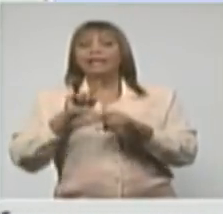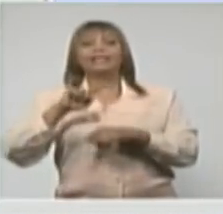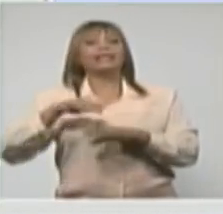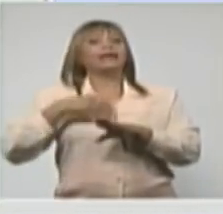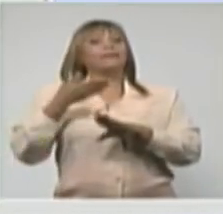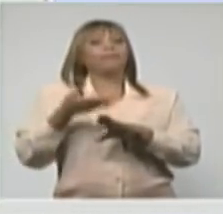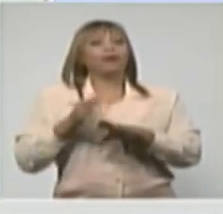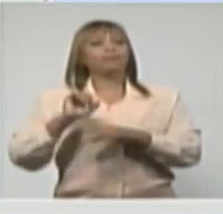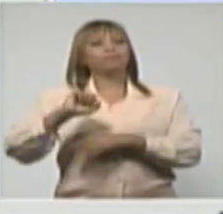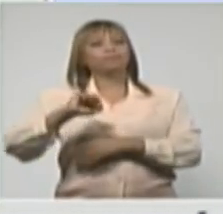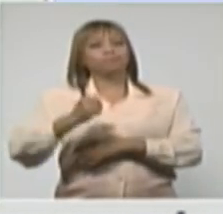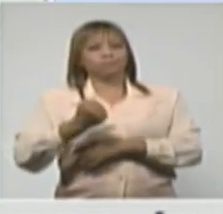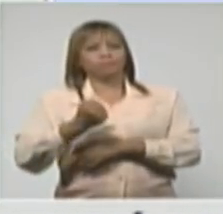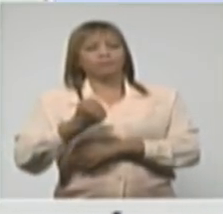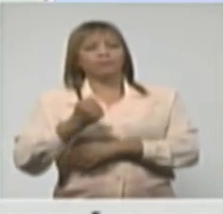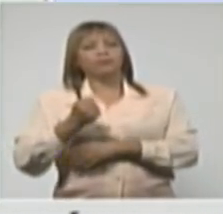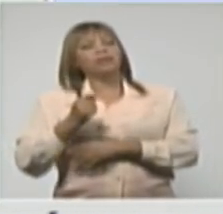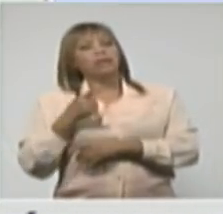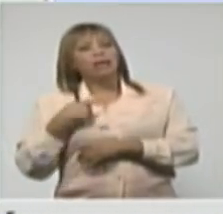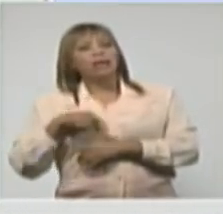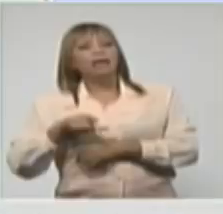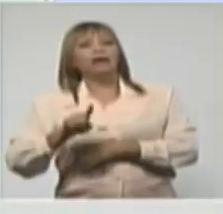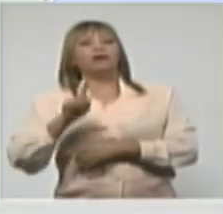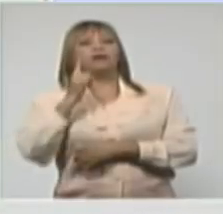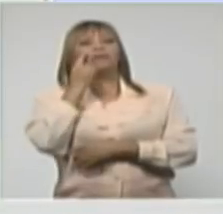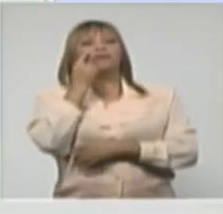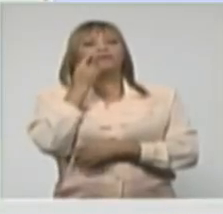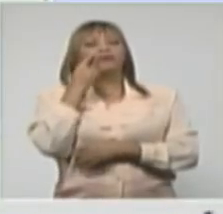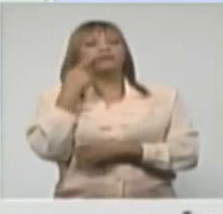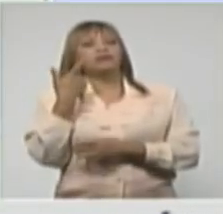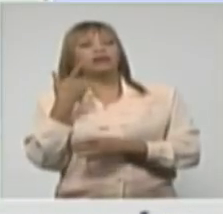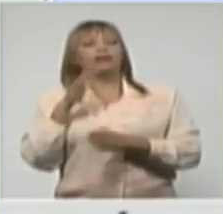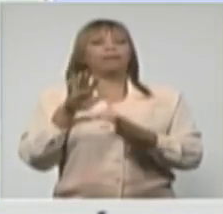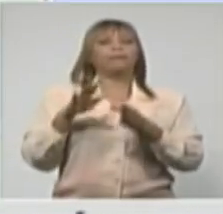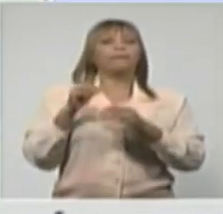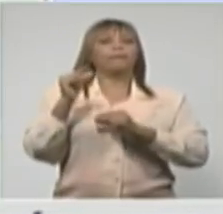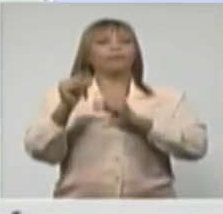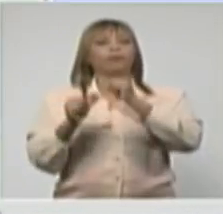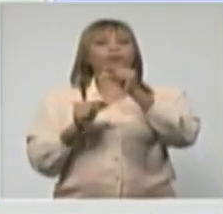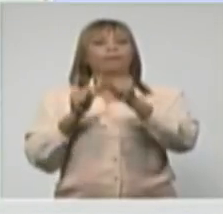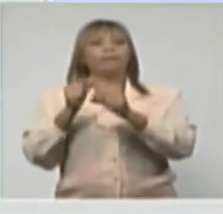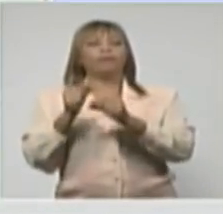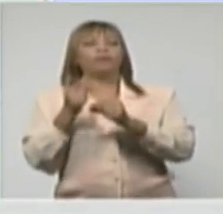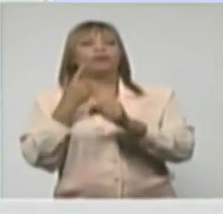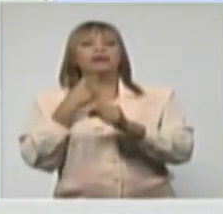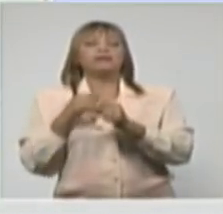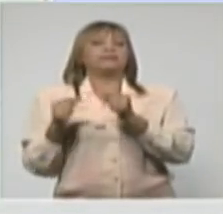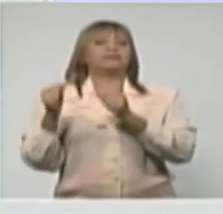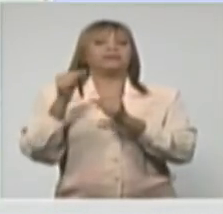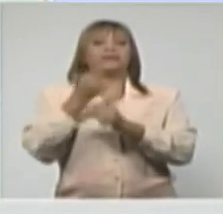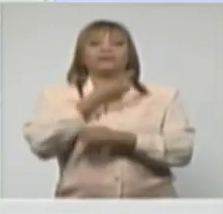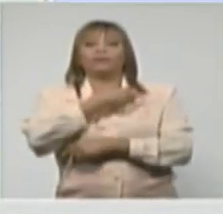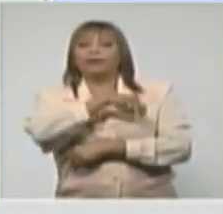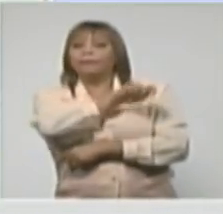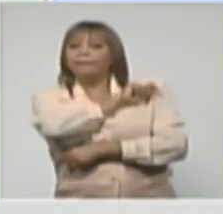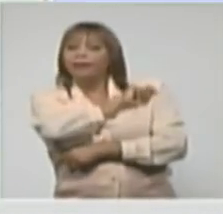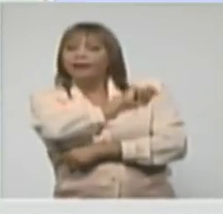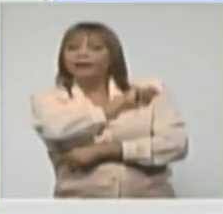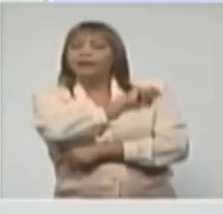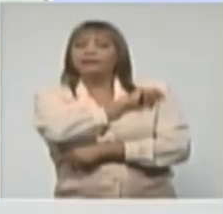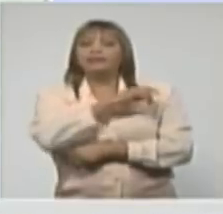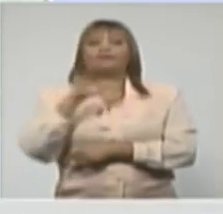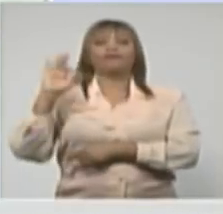y últimamente hemos visto cómo sobre todo España, Francia, Gran